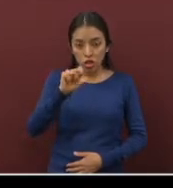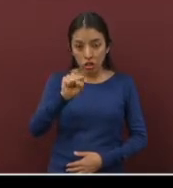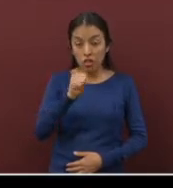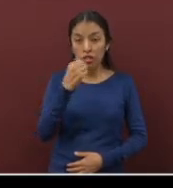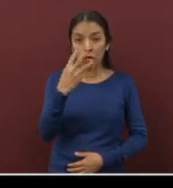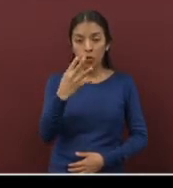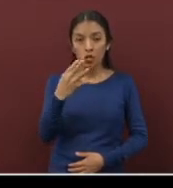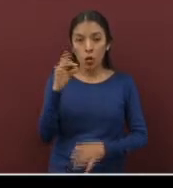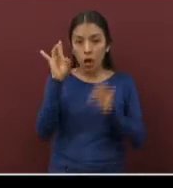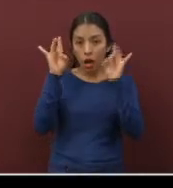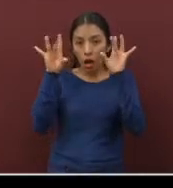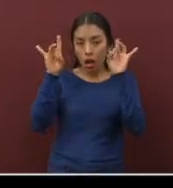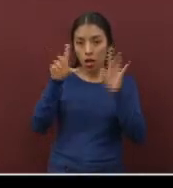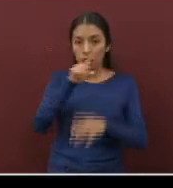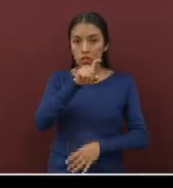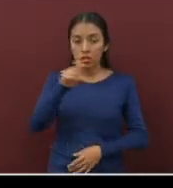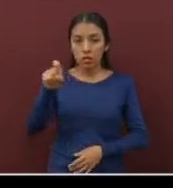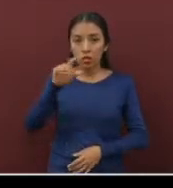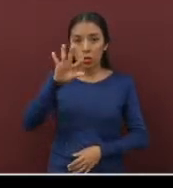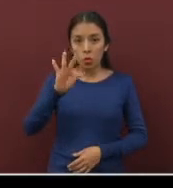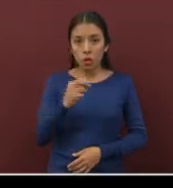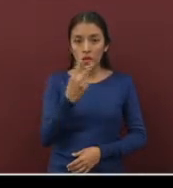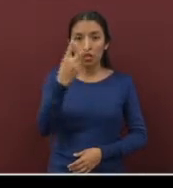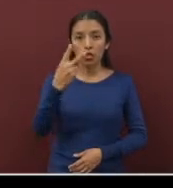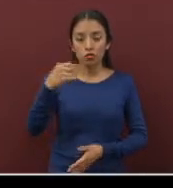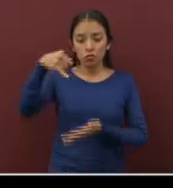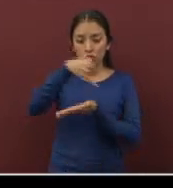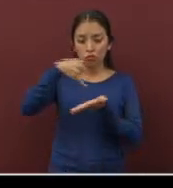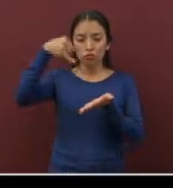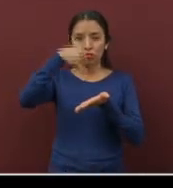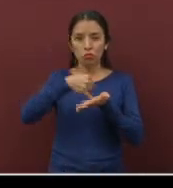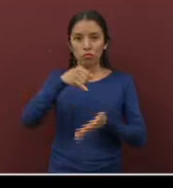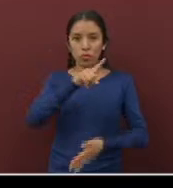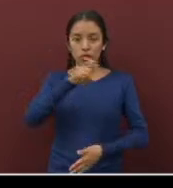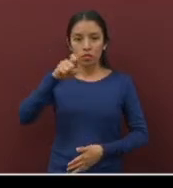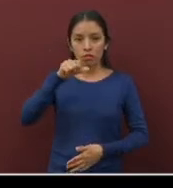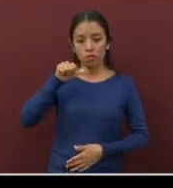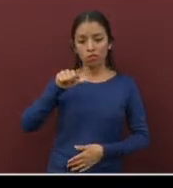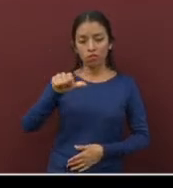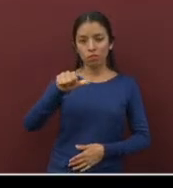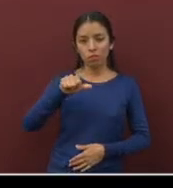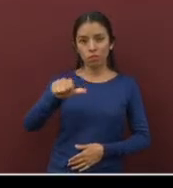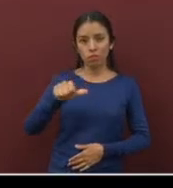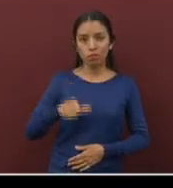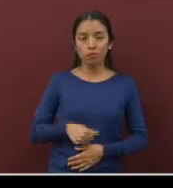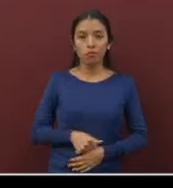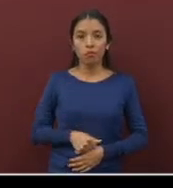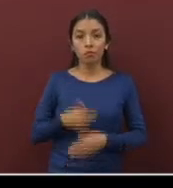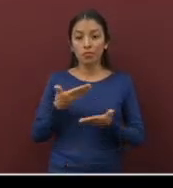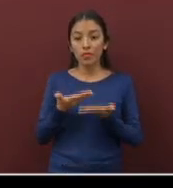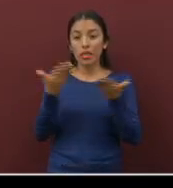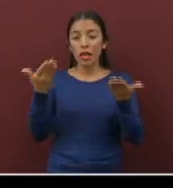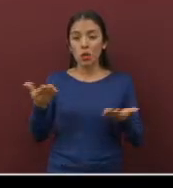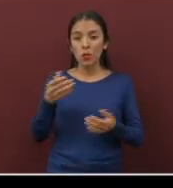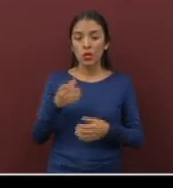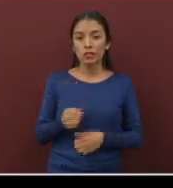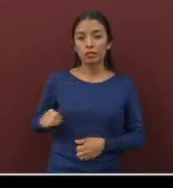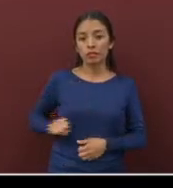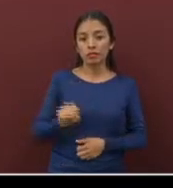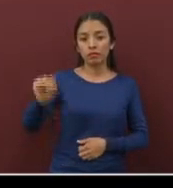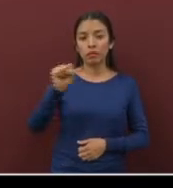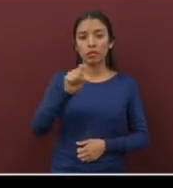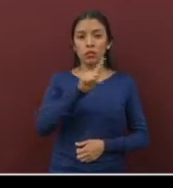recabada con 142 isla 116 y se incluye santiago tuxtla con